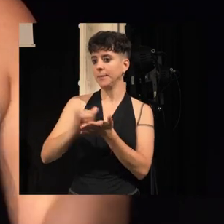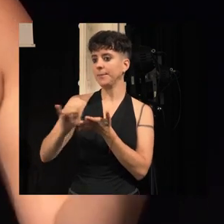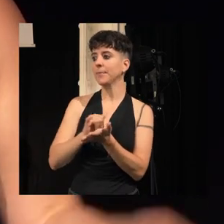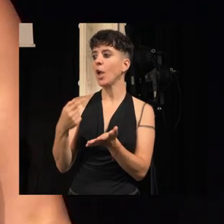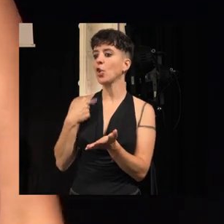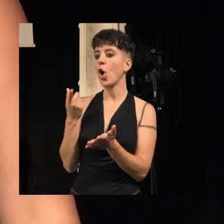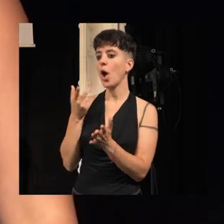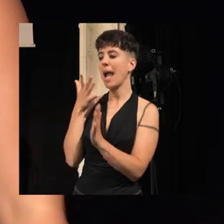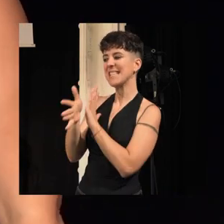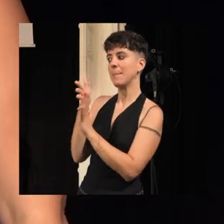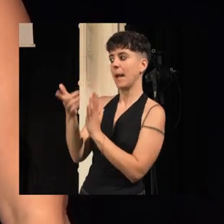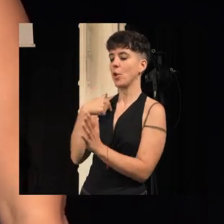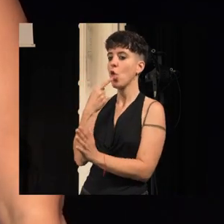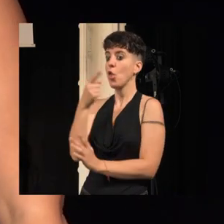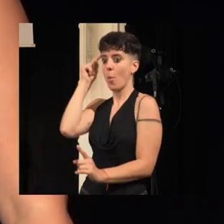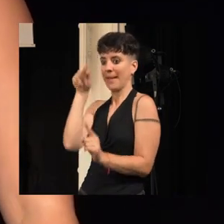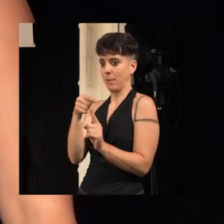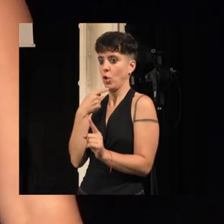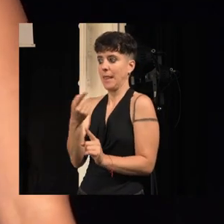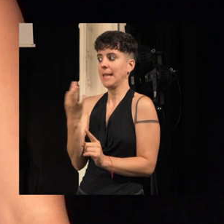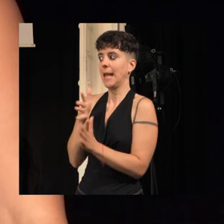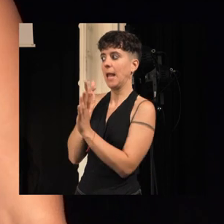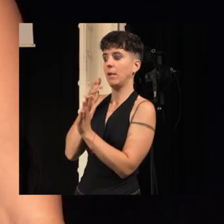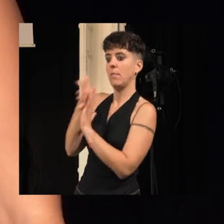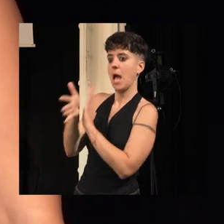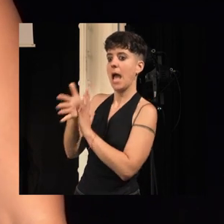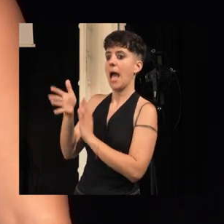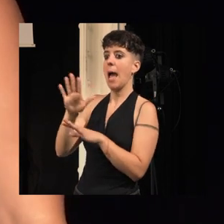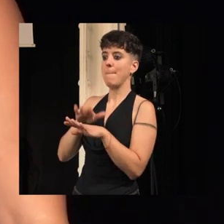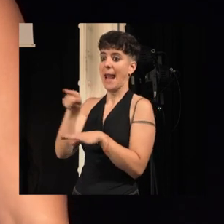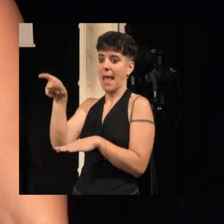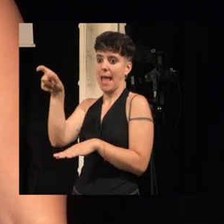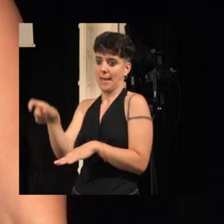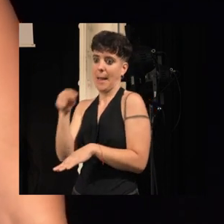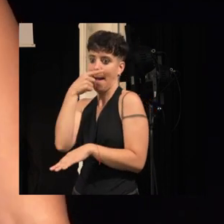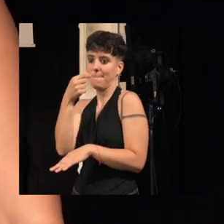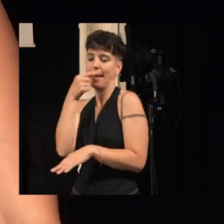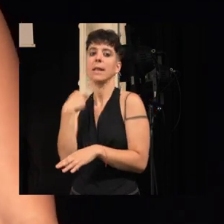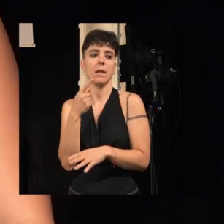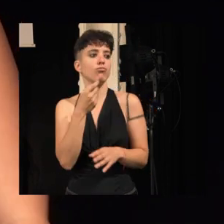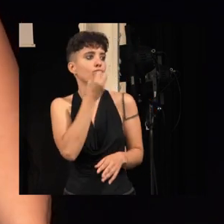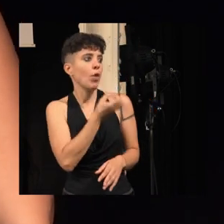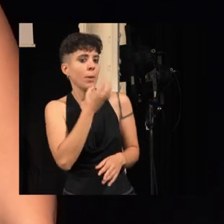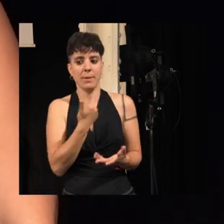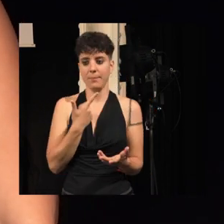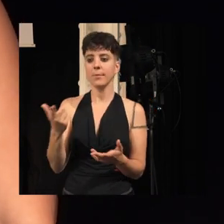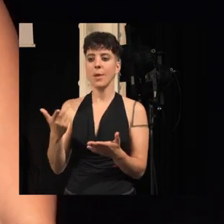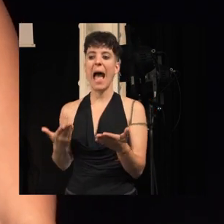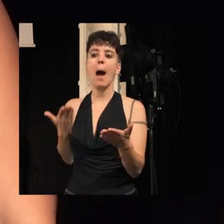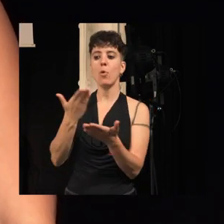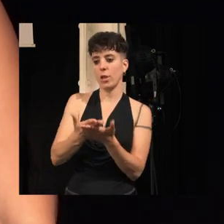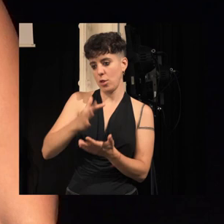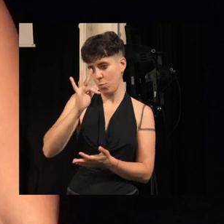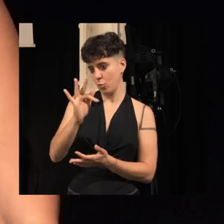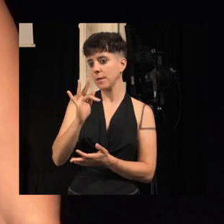lo validara. Y a grosso modo le explicaba mi intervención y él me hizo una buena aportación y me dijo: